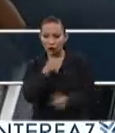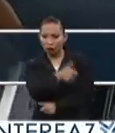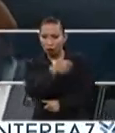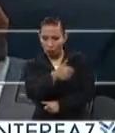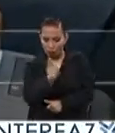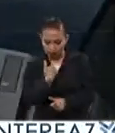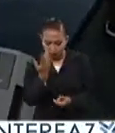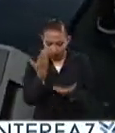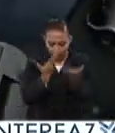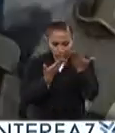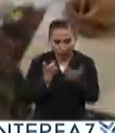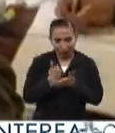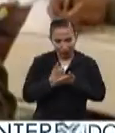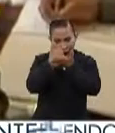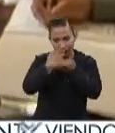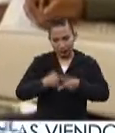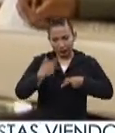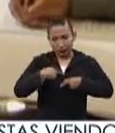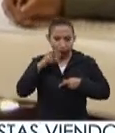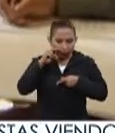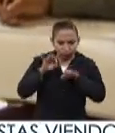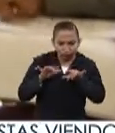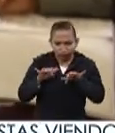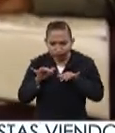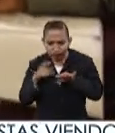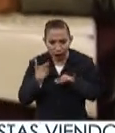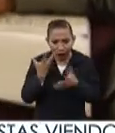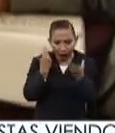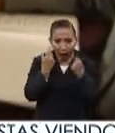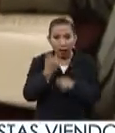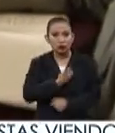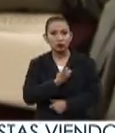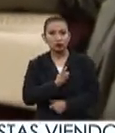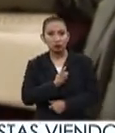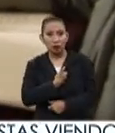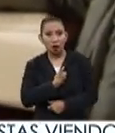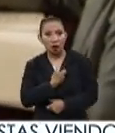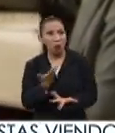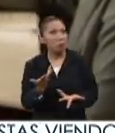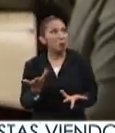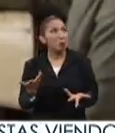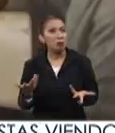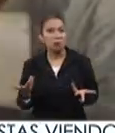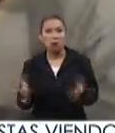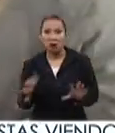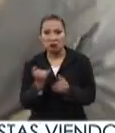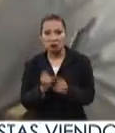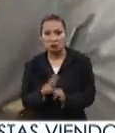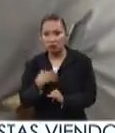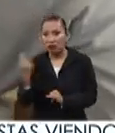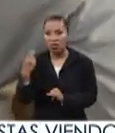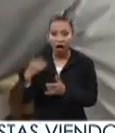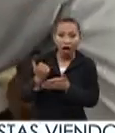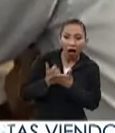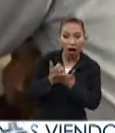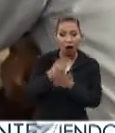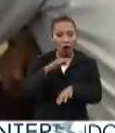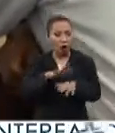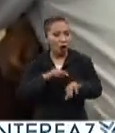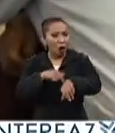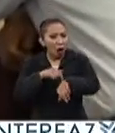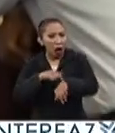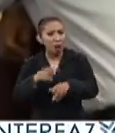autogestivos que permiten a la persona capacitarse de manera independiente en los